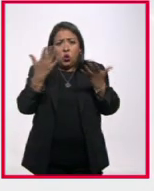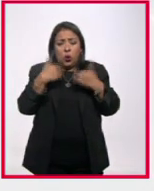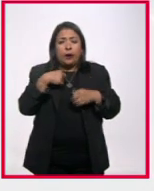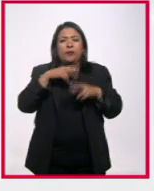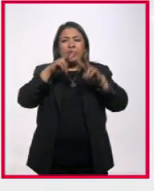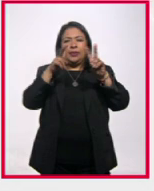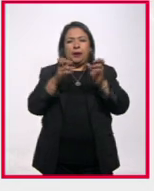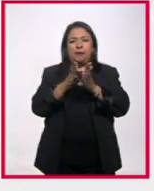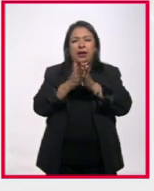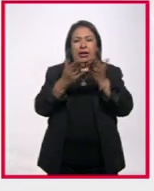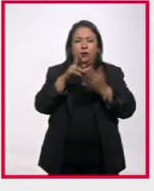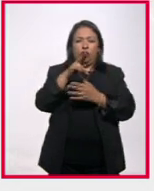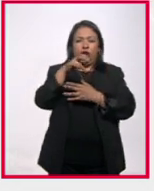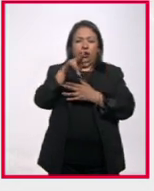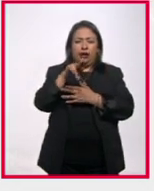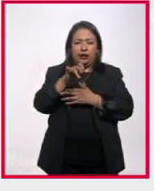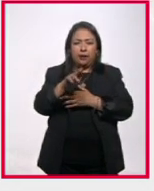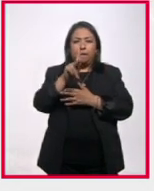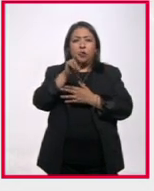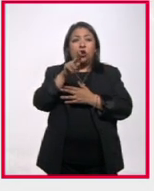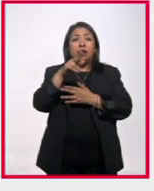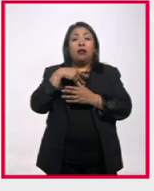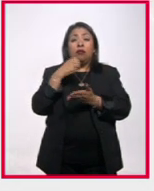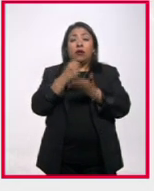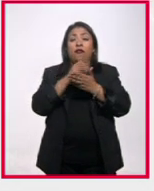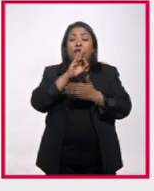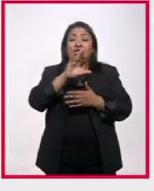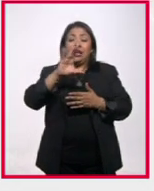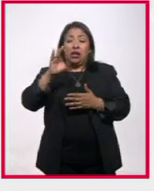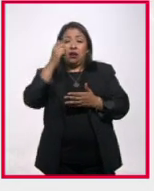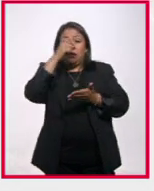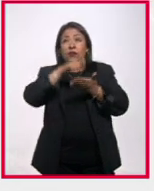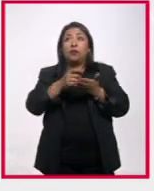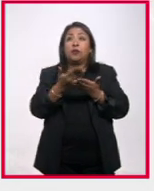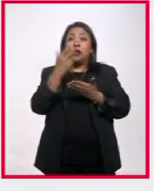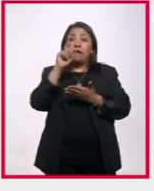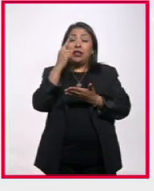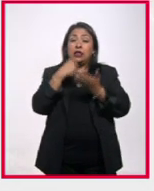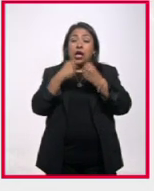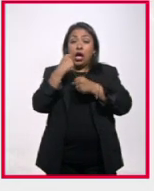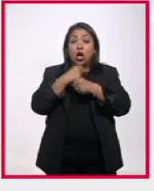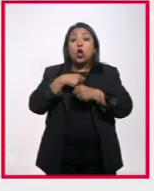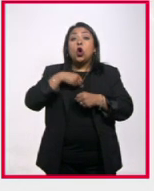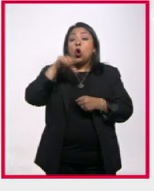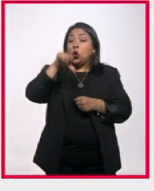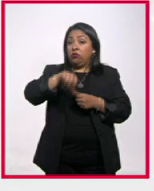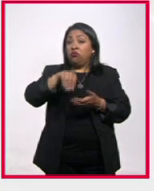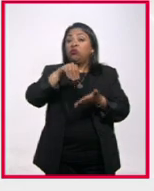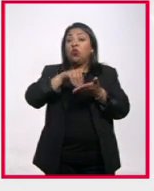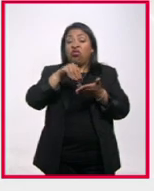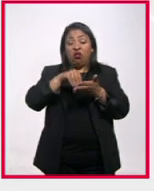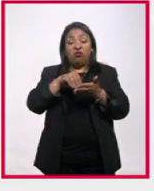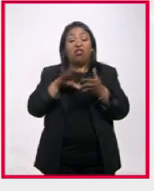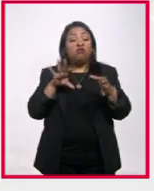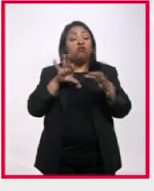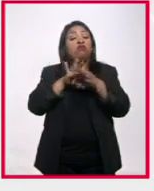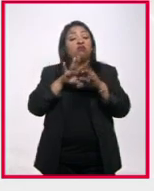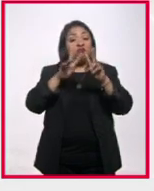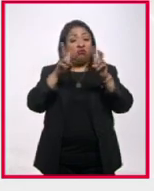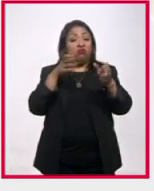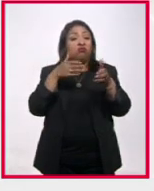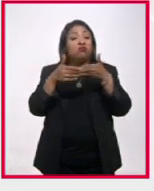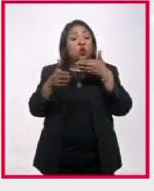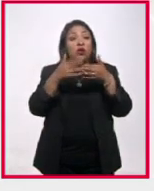Requiem por Teresa, libro publicado por el Fondo de Cultura Económica, fue escrito hace 20 años y hoy sigue siendo actual. Para su